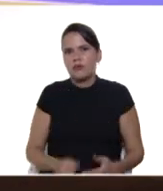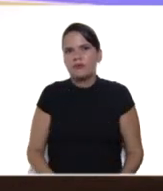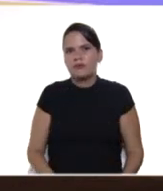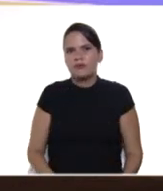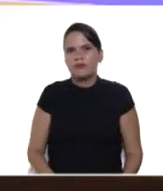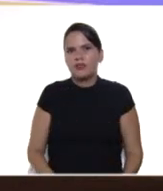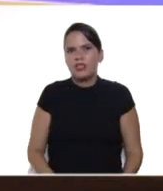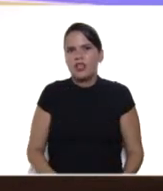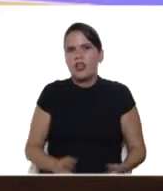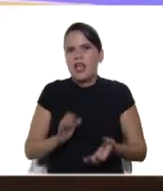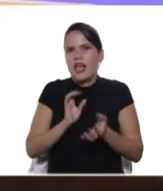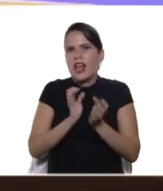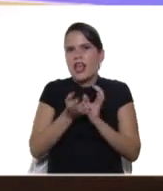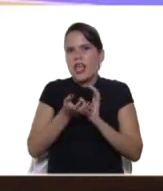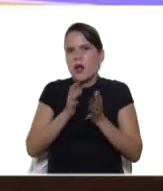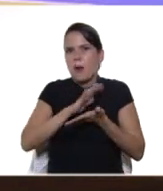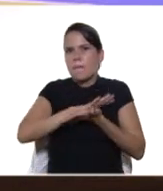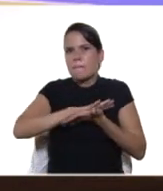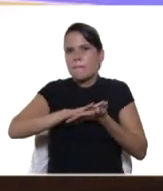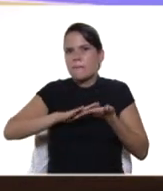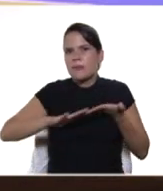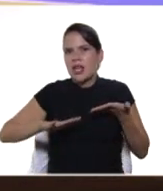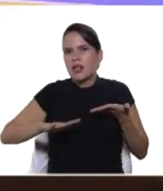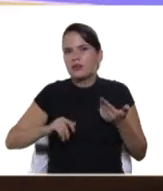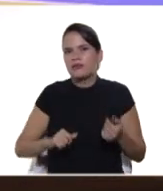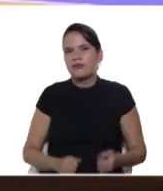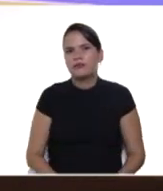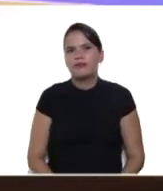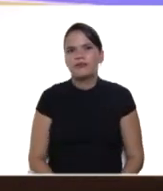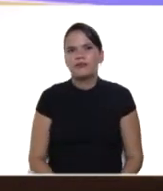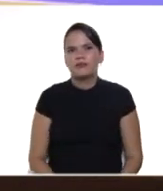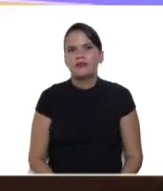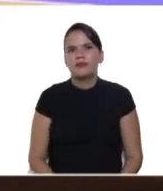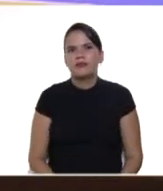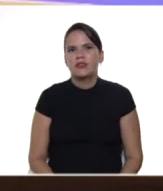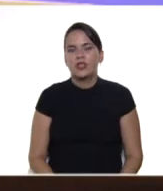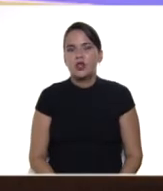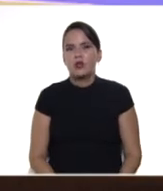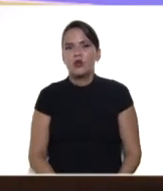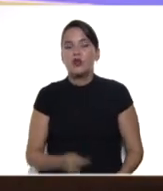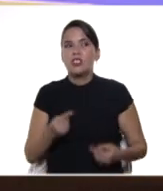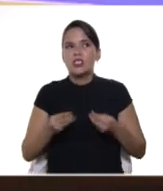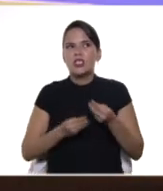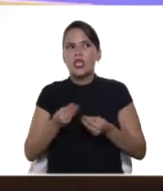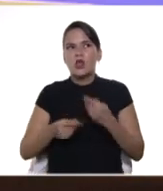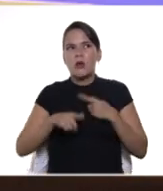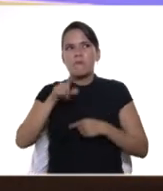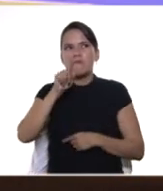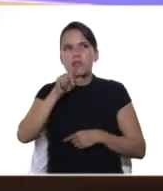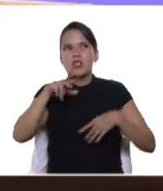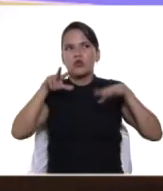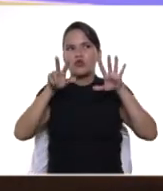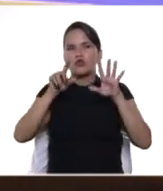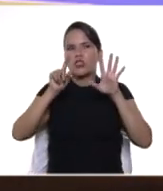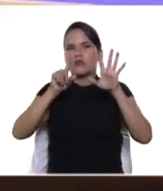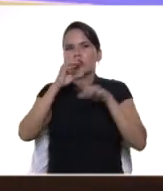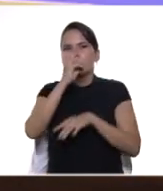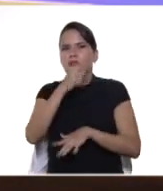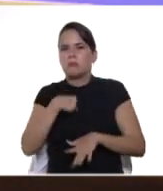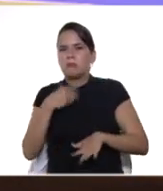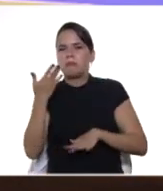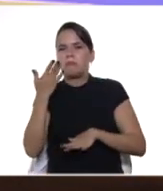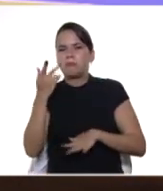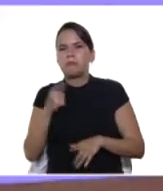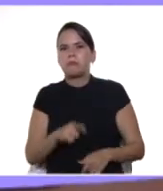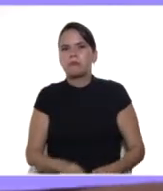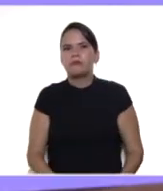geoplano, inventada por el matemático italiano Caleb Gattegno en el año 1960. Muy interesante. Fíjense.